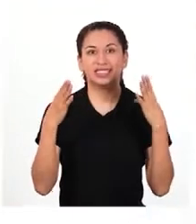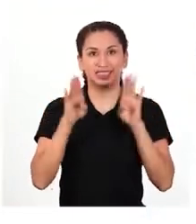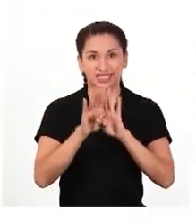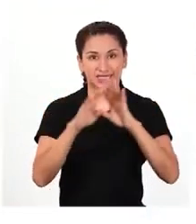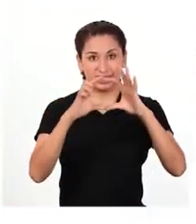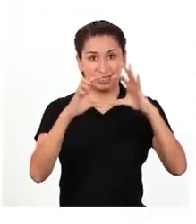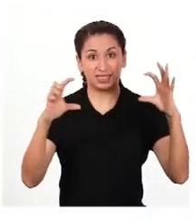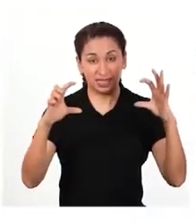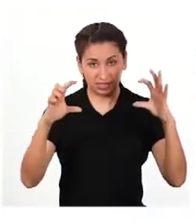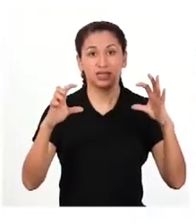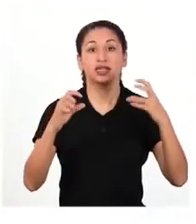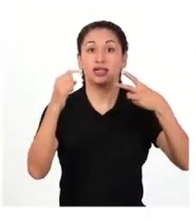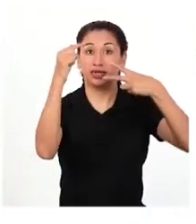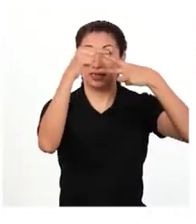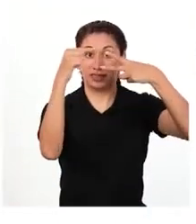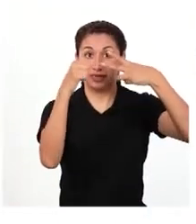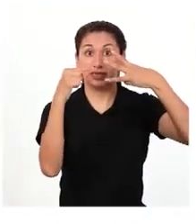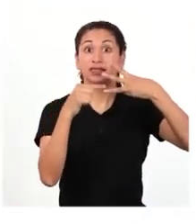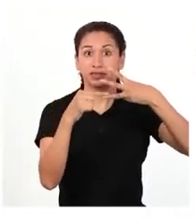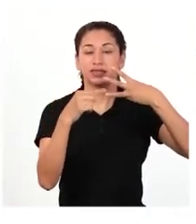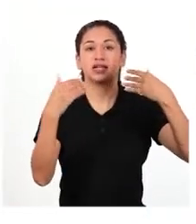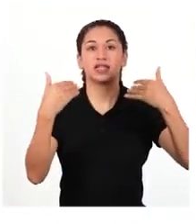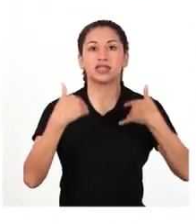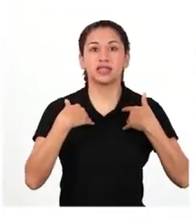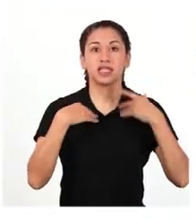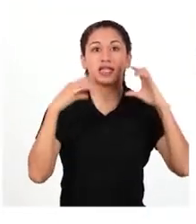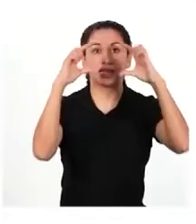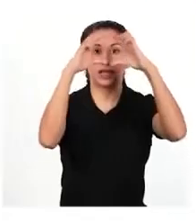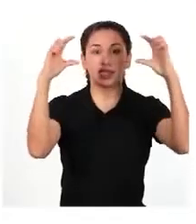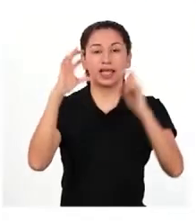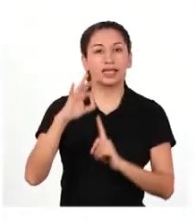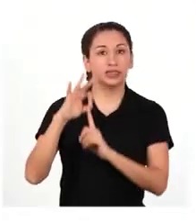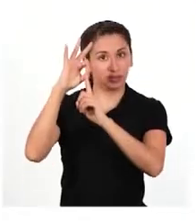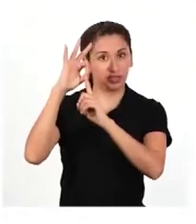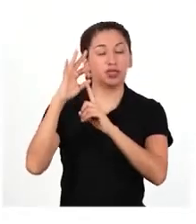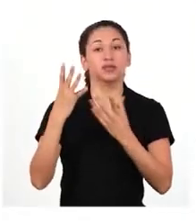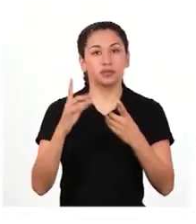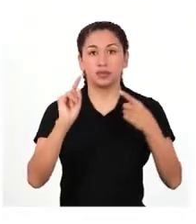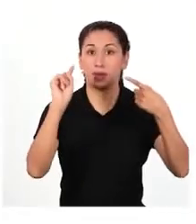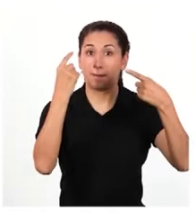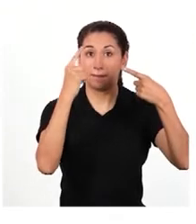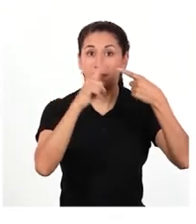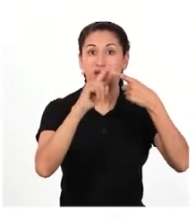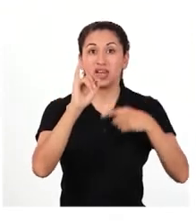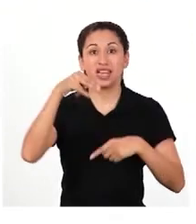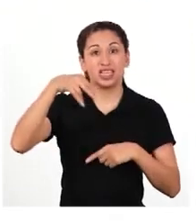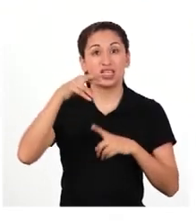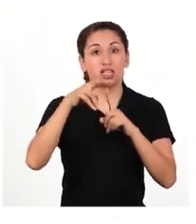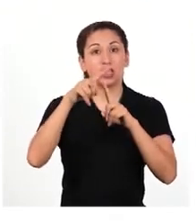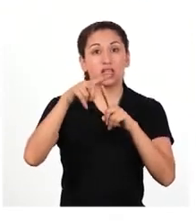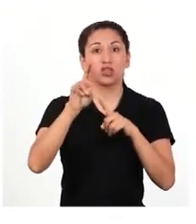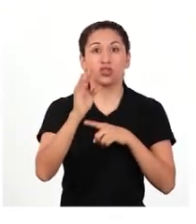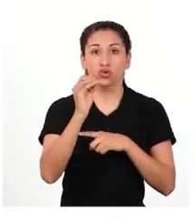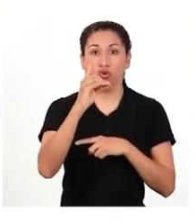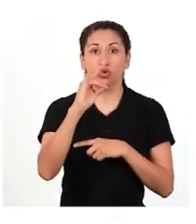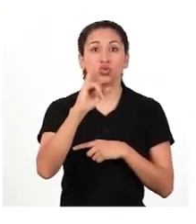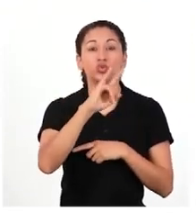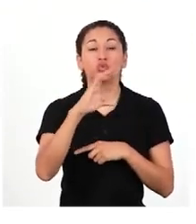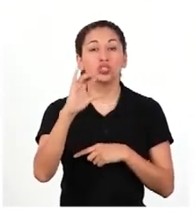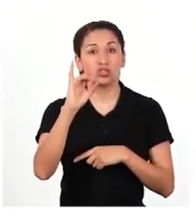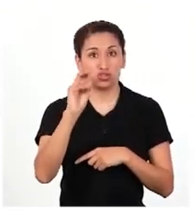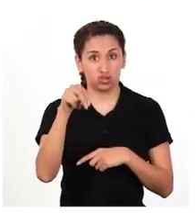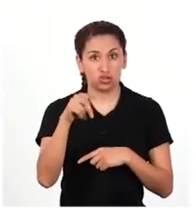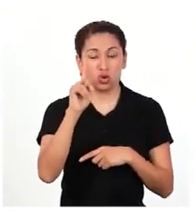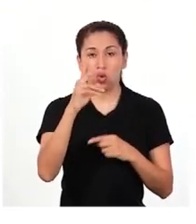cierre. Cada una de estas partes implica contenidos específicos. En la